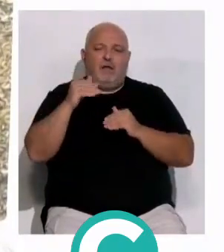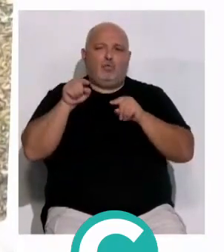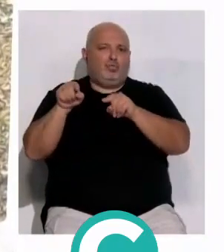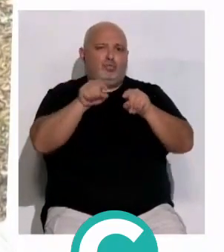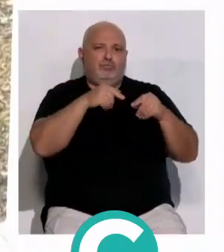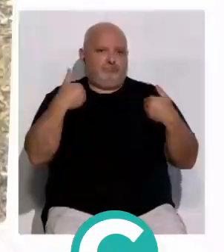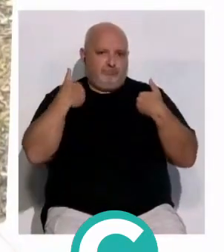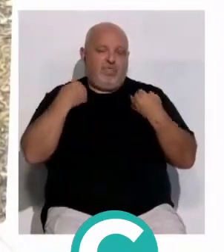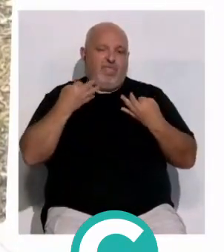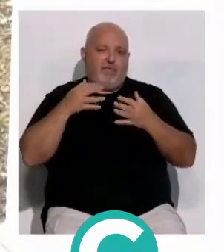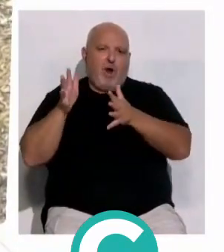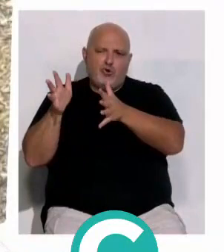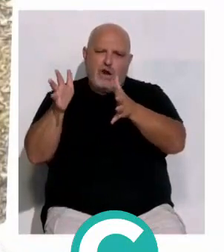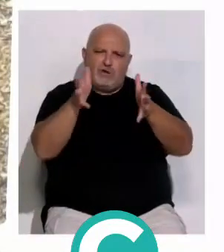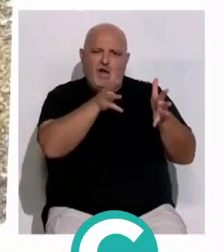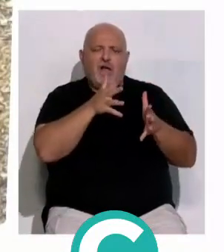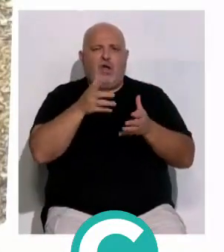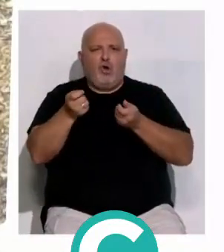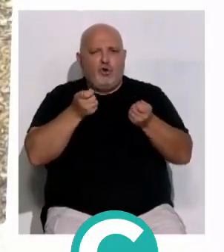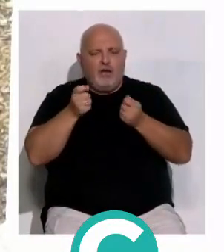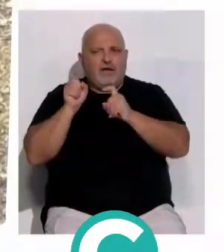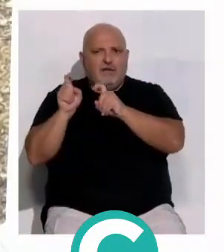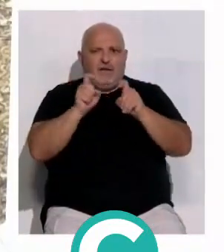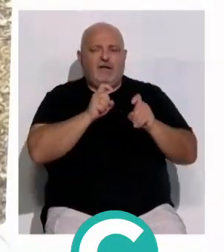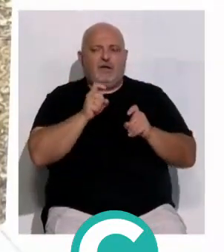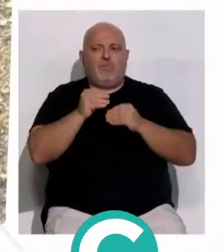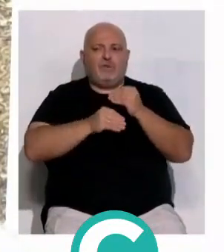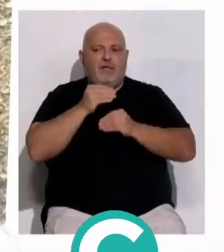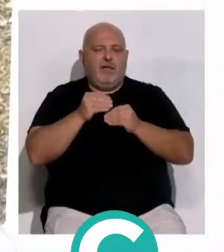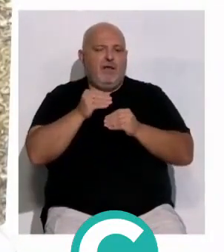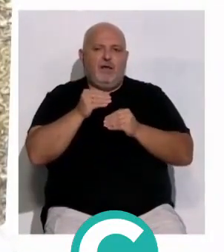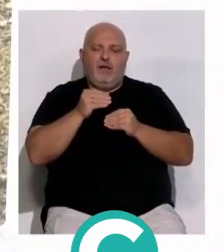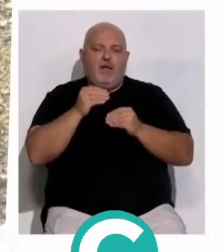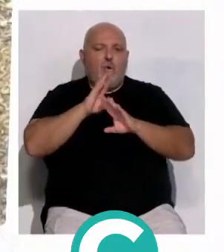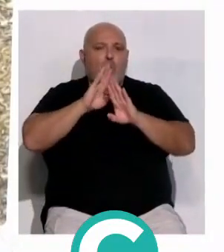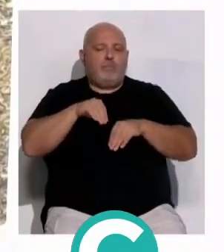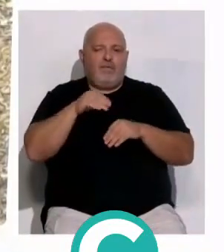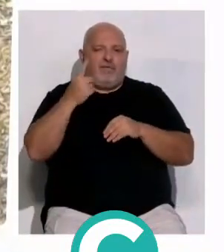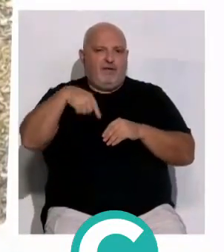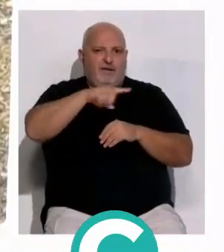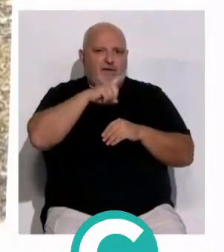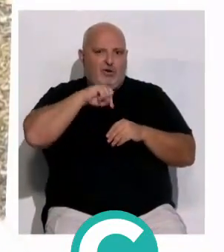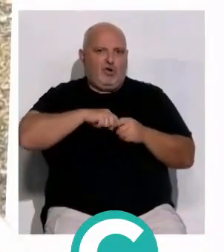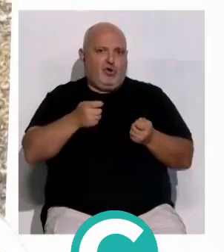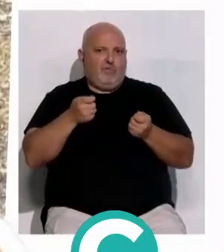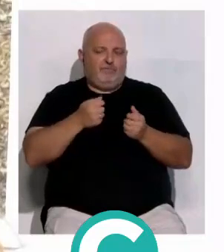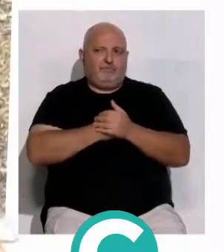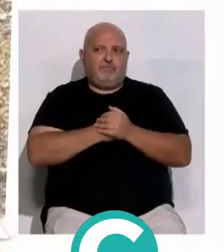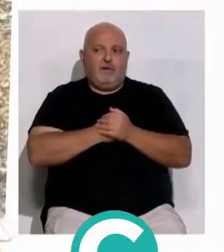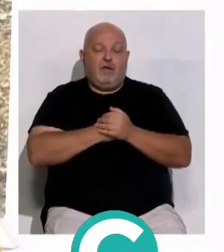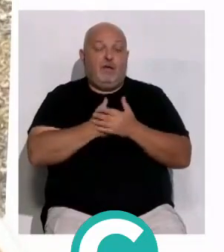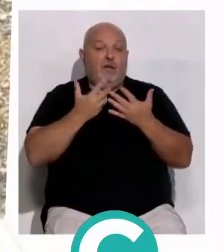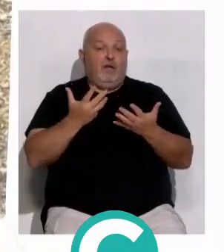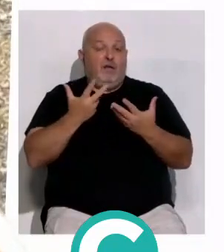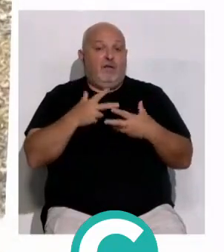Nosotros aconsejamos medicación, controlamos, le enseñamos cómo se hace, pero la última palabra la tienen ellos, en definitiva. Entonces, una